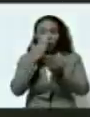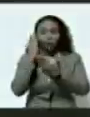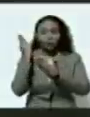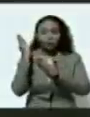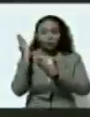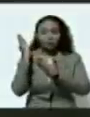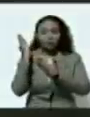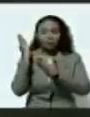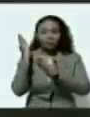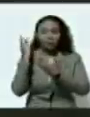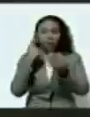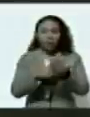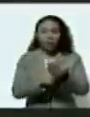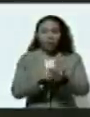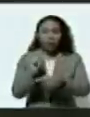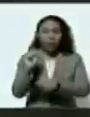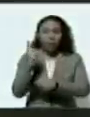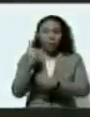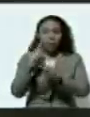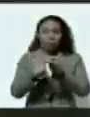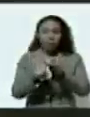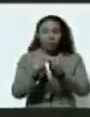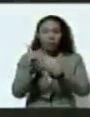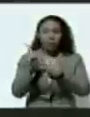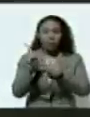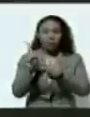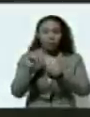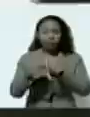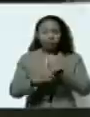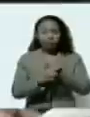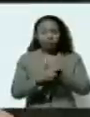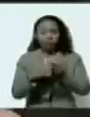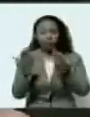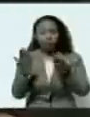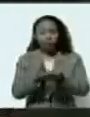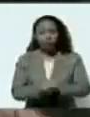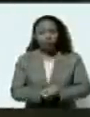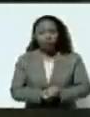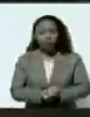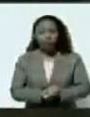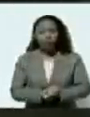Es hermano de la primera dama de Narconarnia.